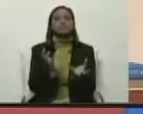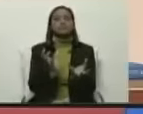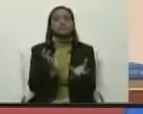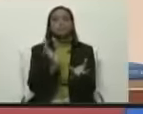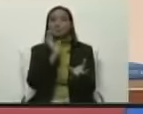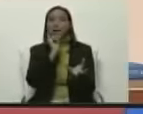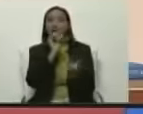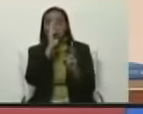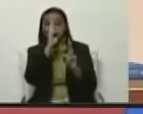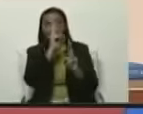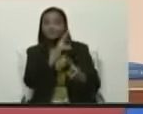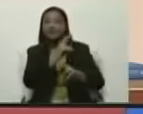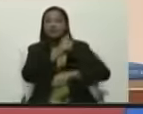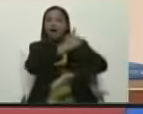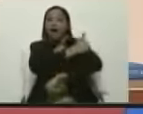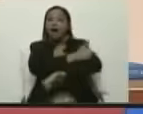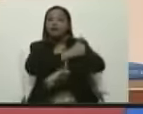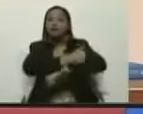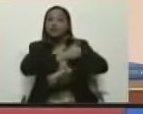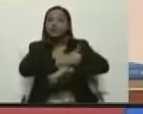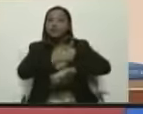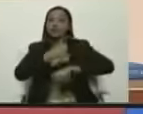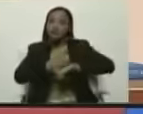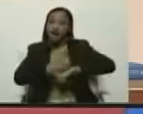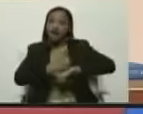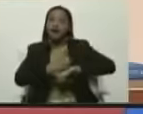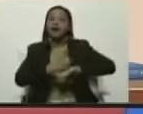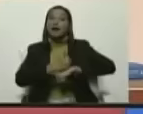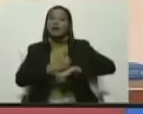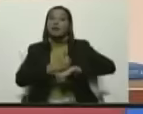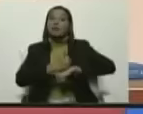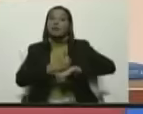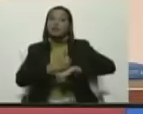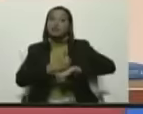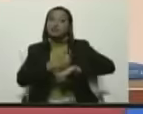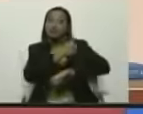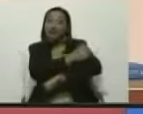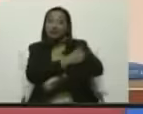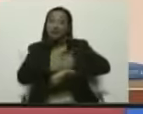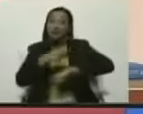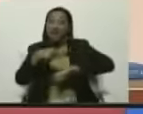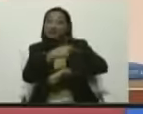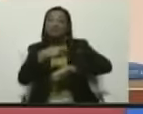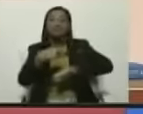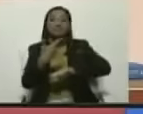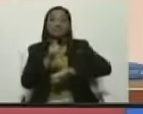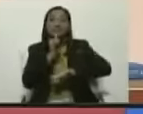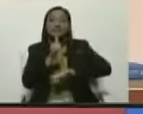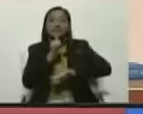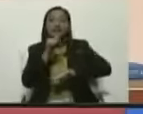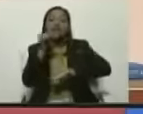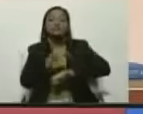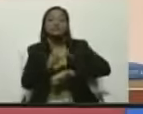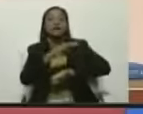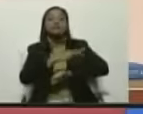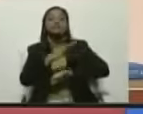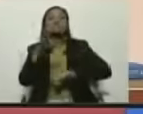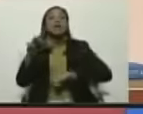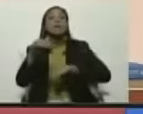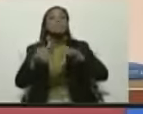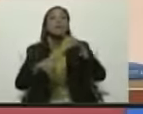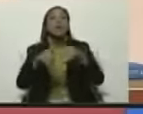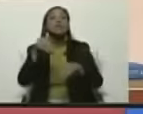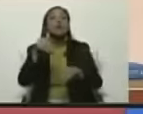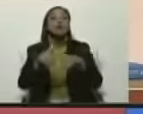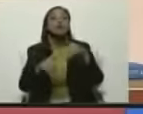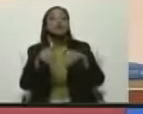respetan a quienes tienen, por inclusive por votación, porque entiendo que el rector es electo, ¿verdad?